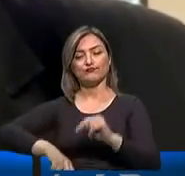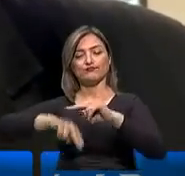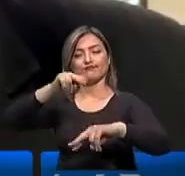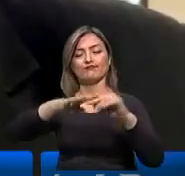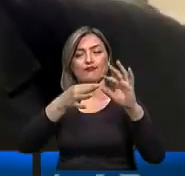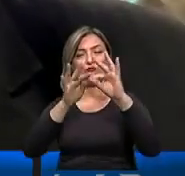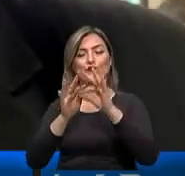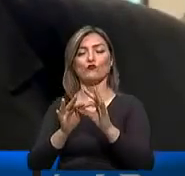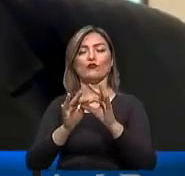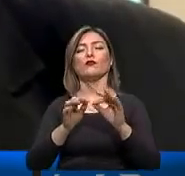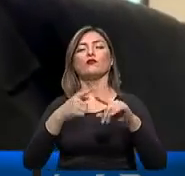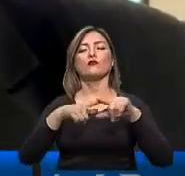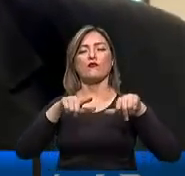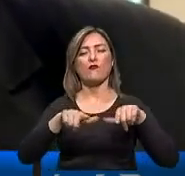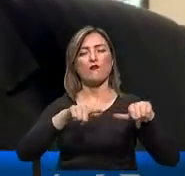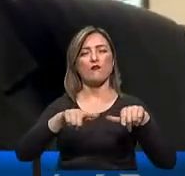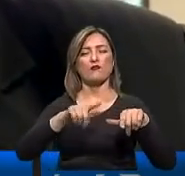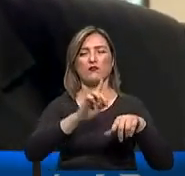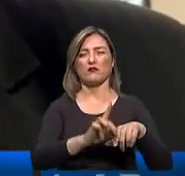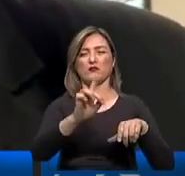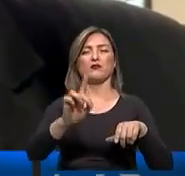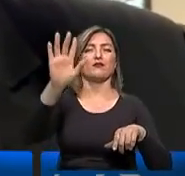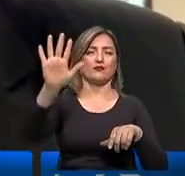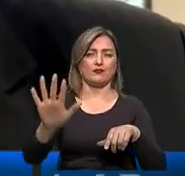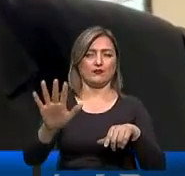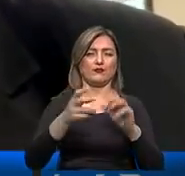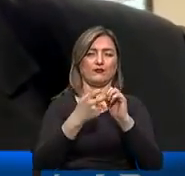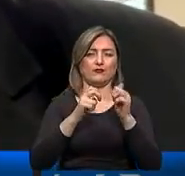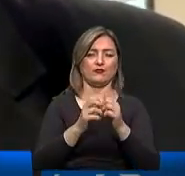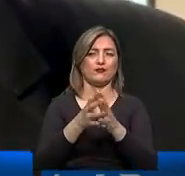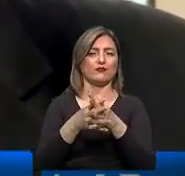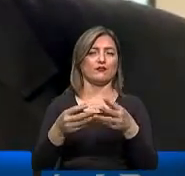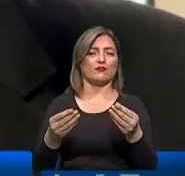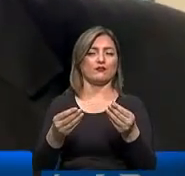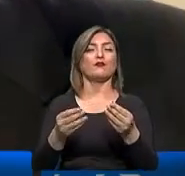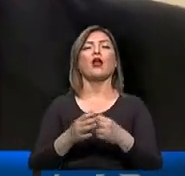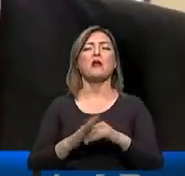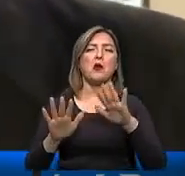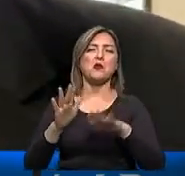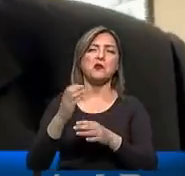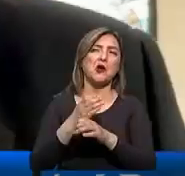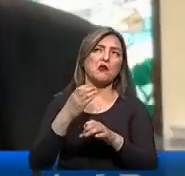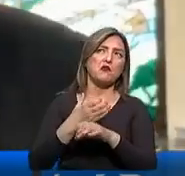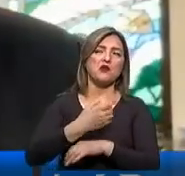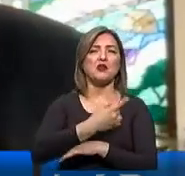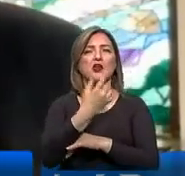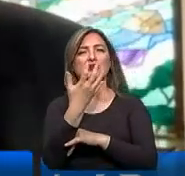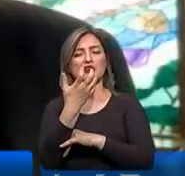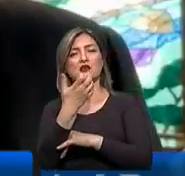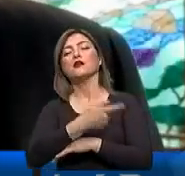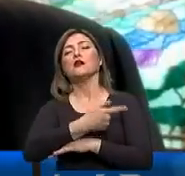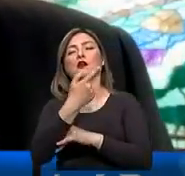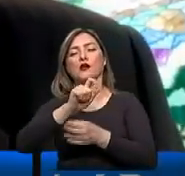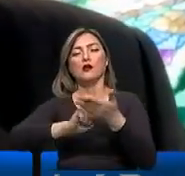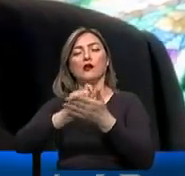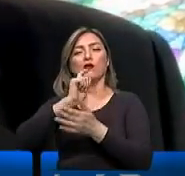de 5 puntos que tienen problemas, y aproximadamente en 15 días estamos firmando con